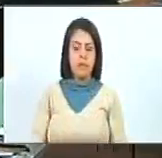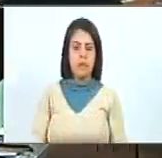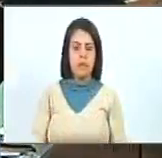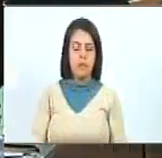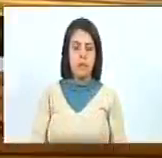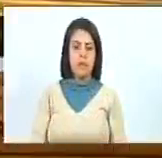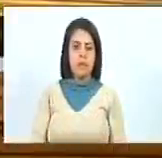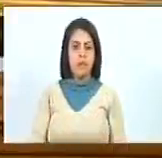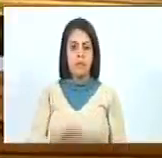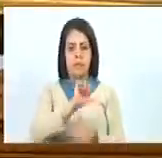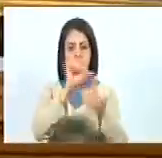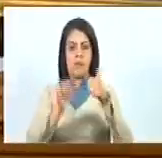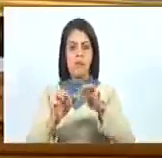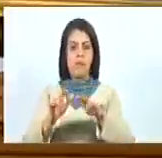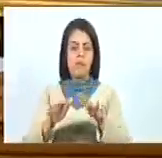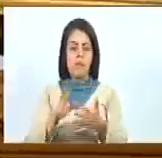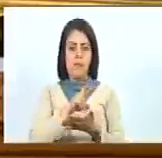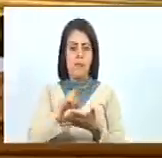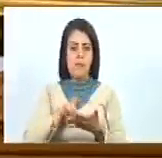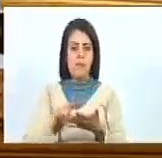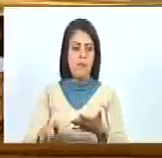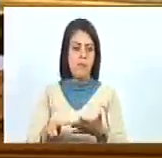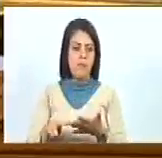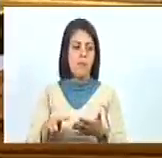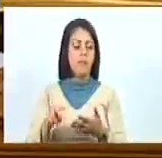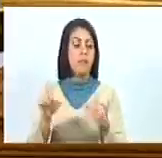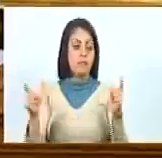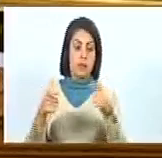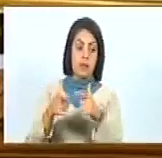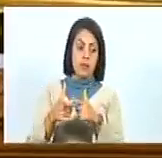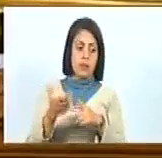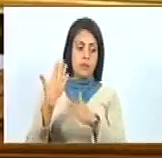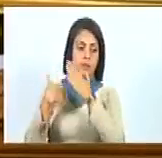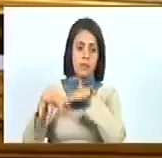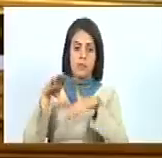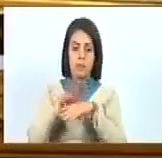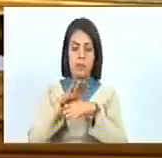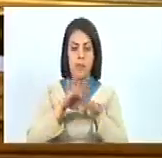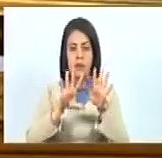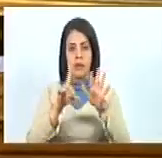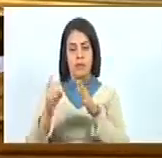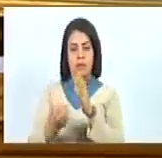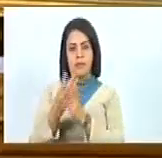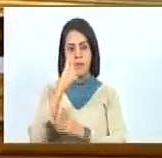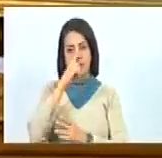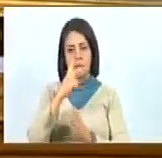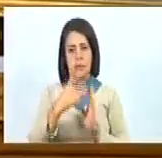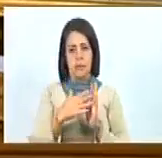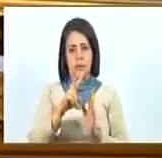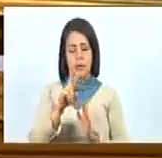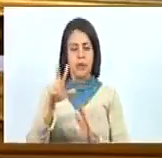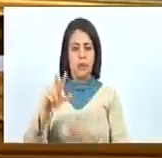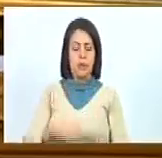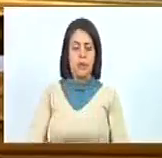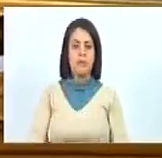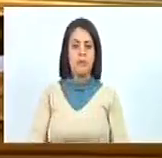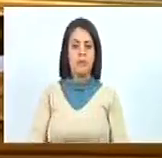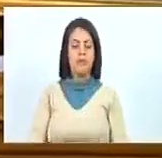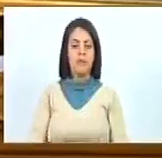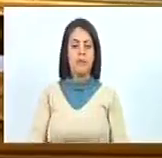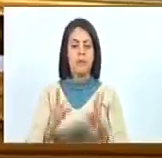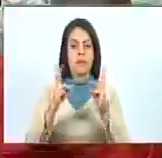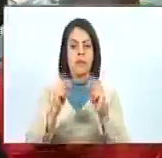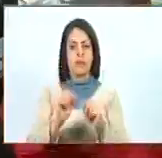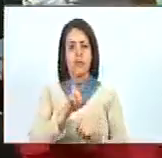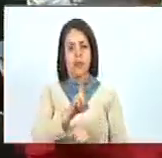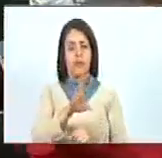Ciudadana Subsecretaria, sírvase de la lectura del acta de la sesión ordinaria del día martes 16 de mayo del 2023. Acta